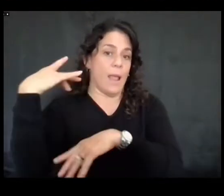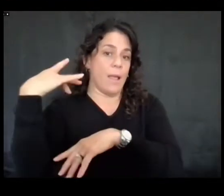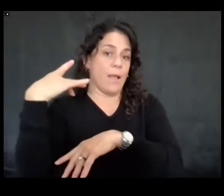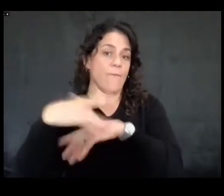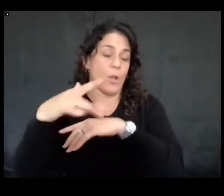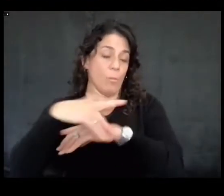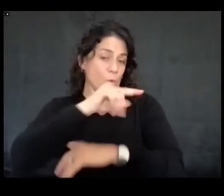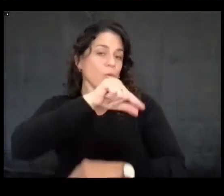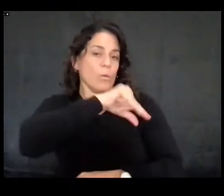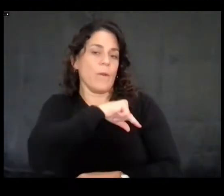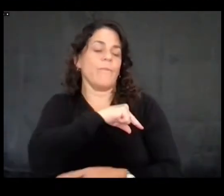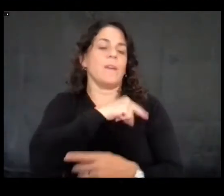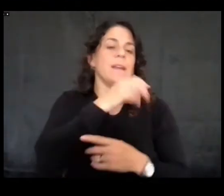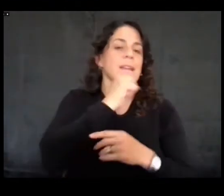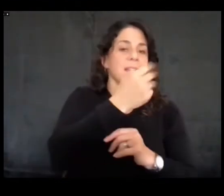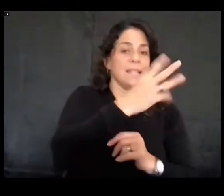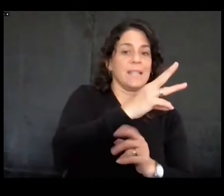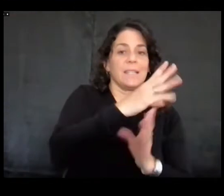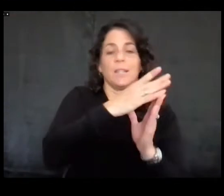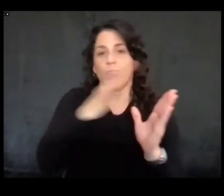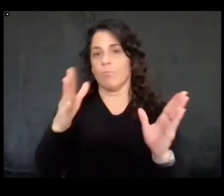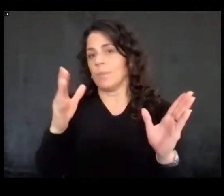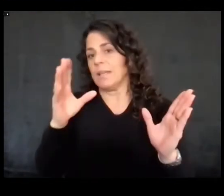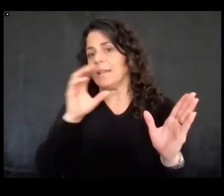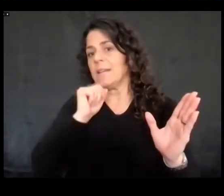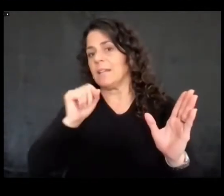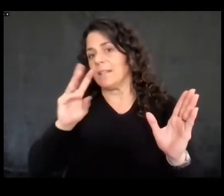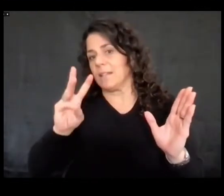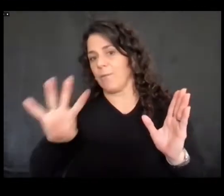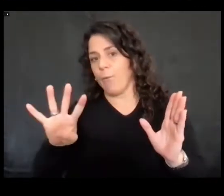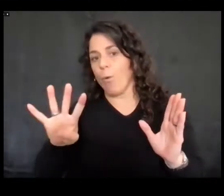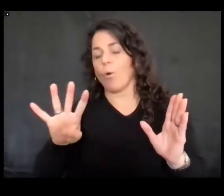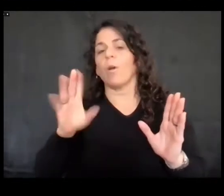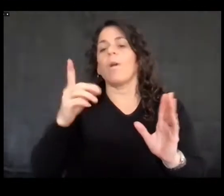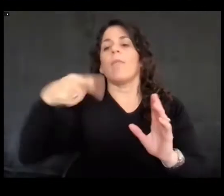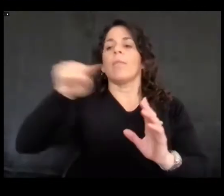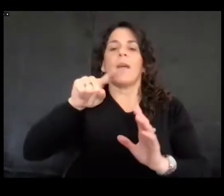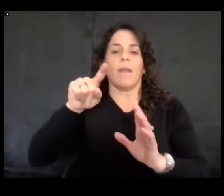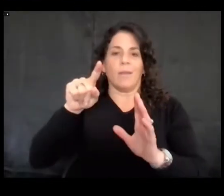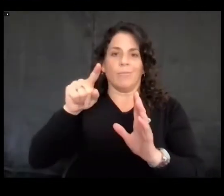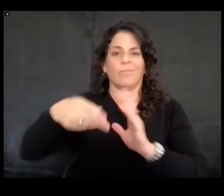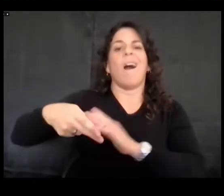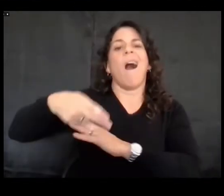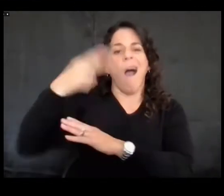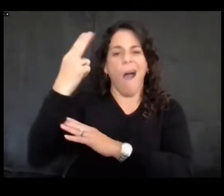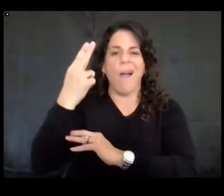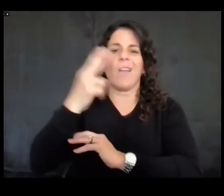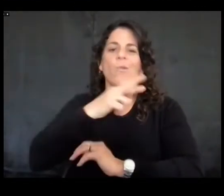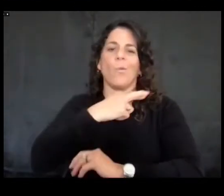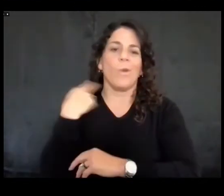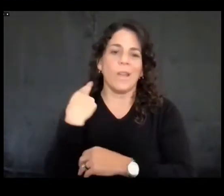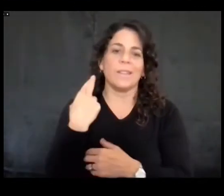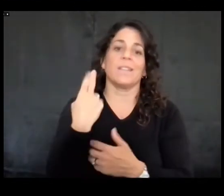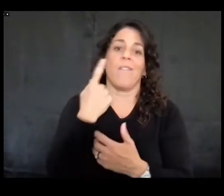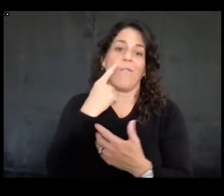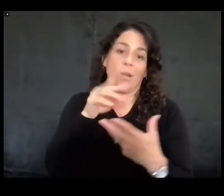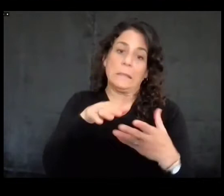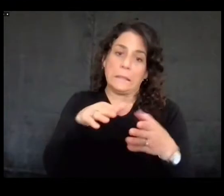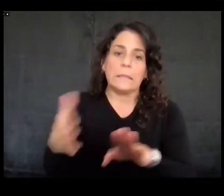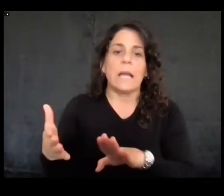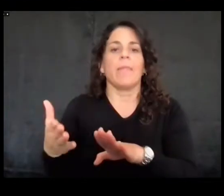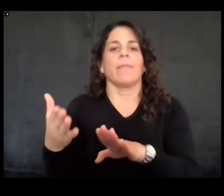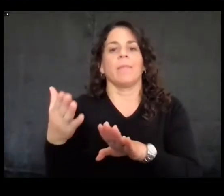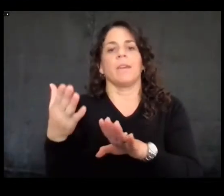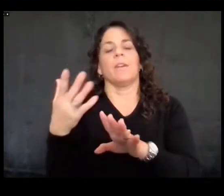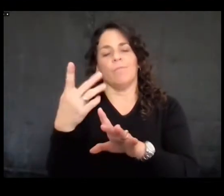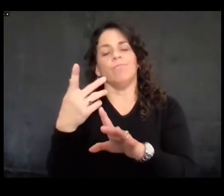las que califican son de 16 a 64 que tengan alto riesgo de morir morbilidad